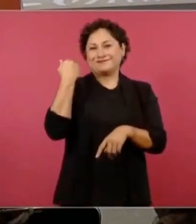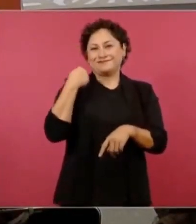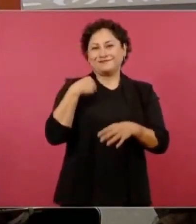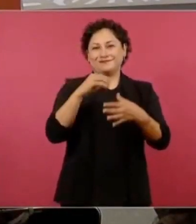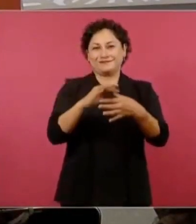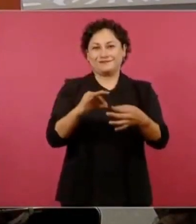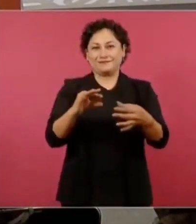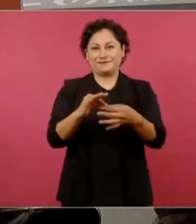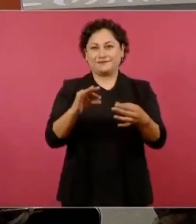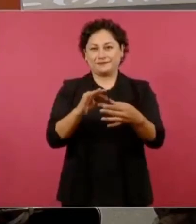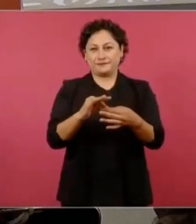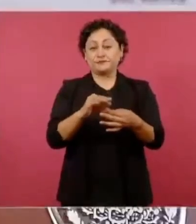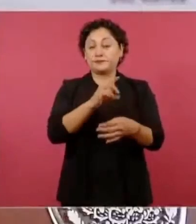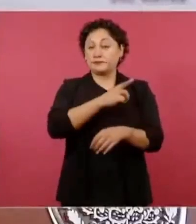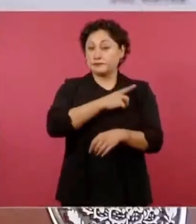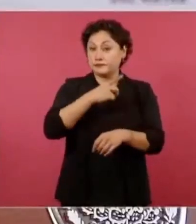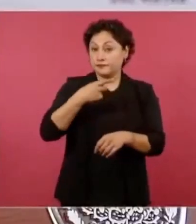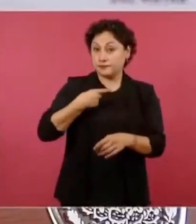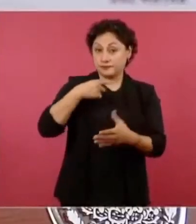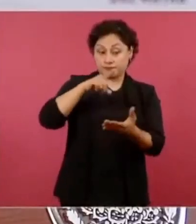un plan de desarrollo urbano